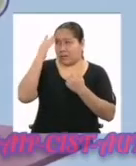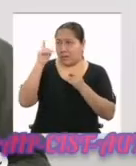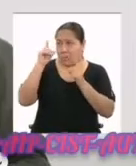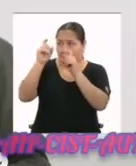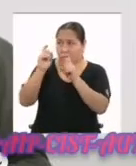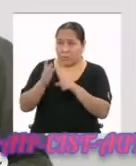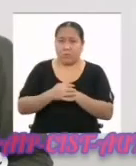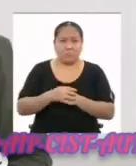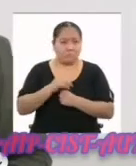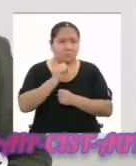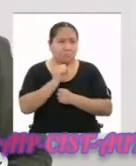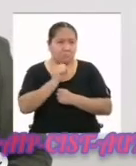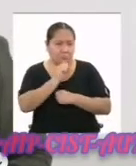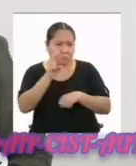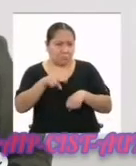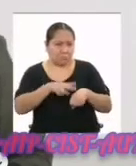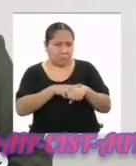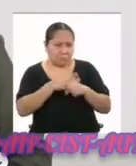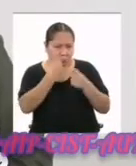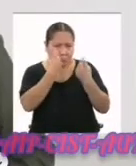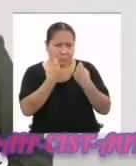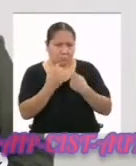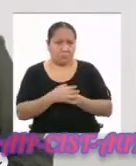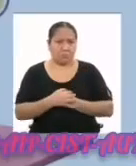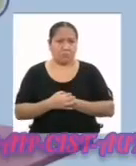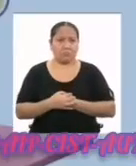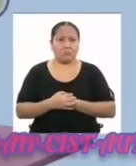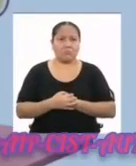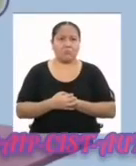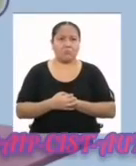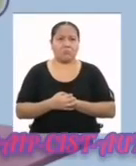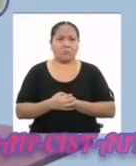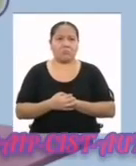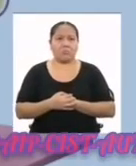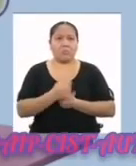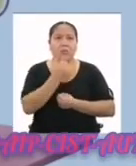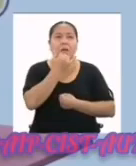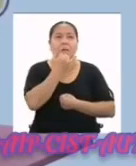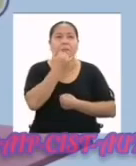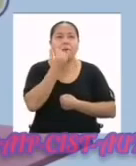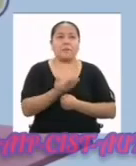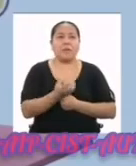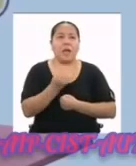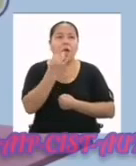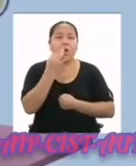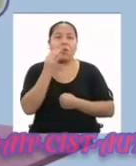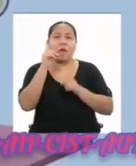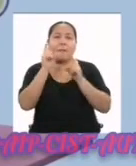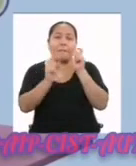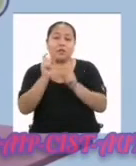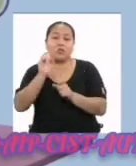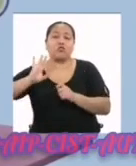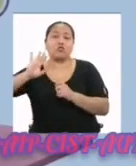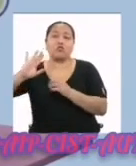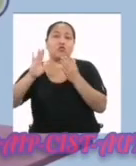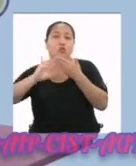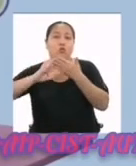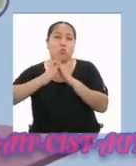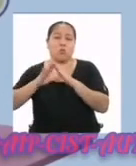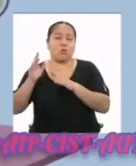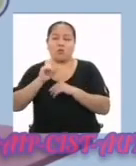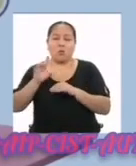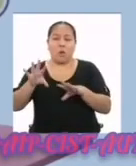pregunta. Sí, claro que sí. Dice que... ¿qué pasaría si algunas personas de su comunidad no están de acuerdo